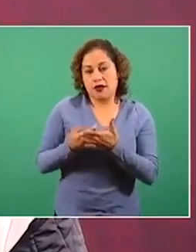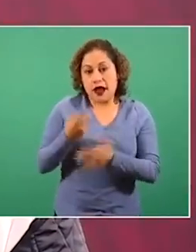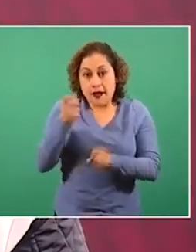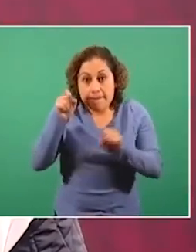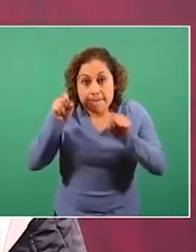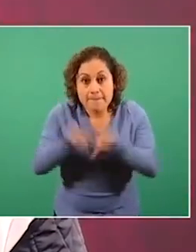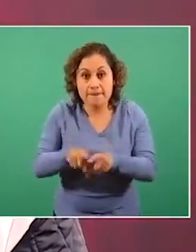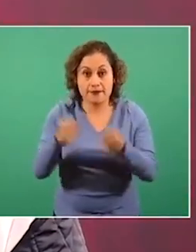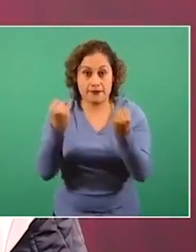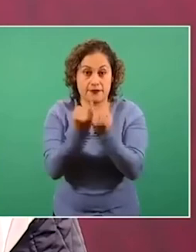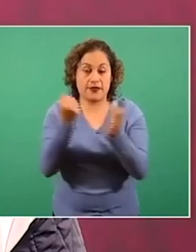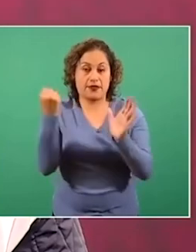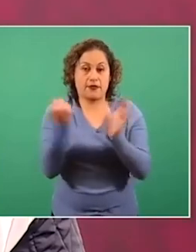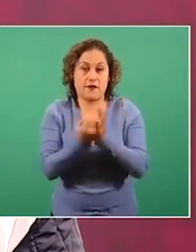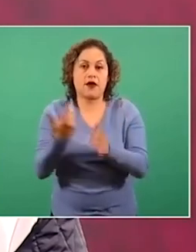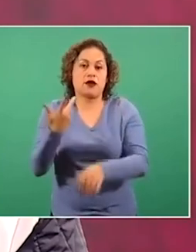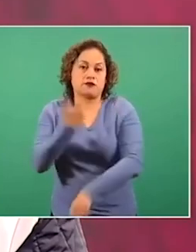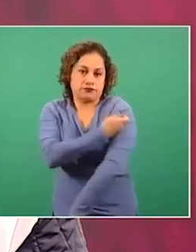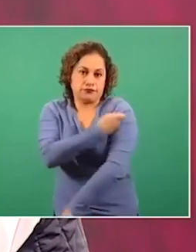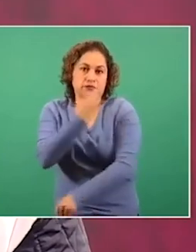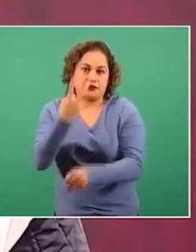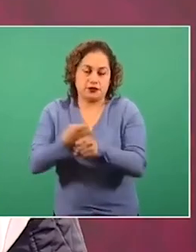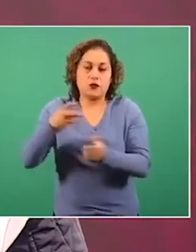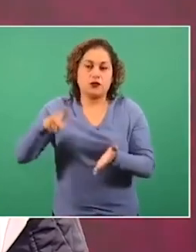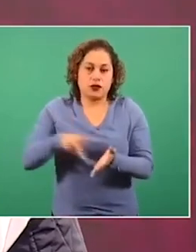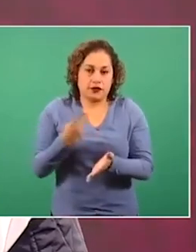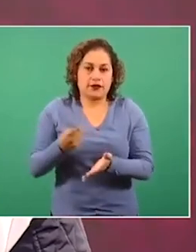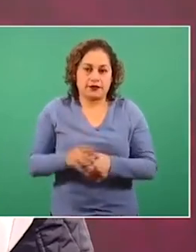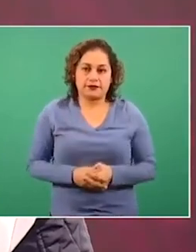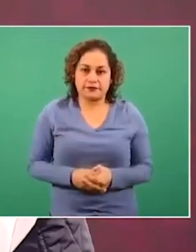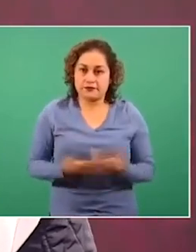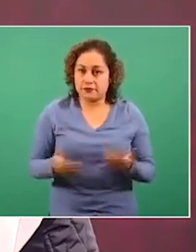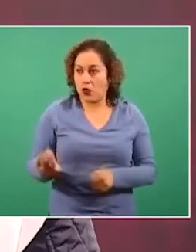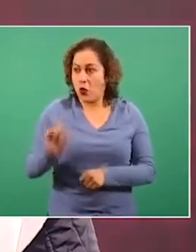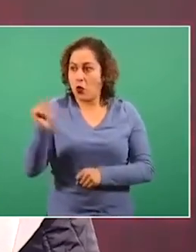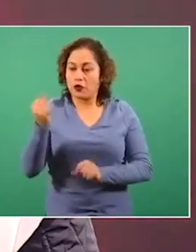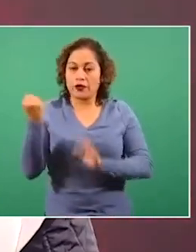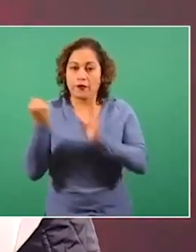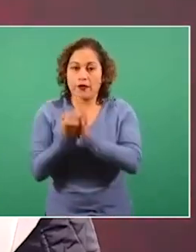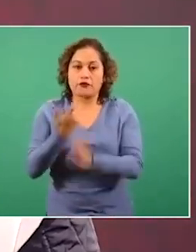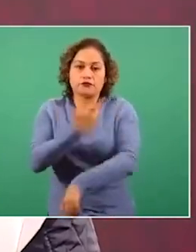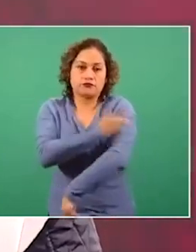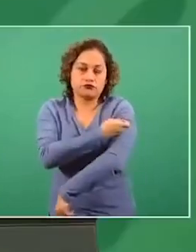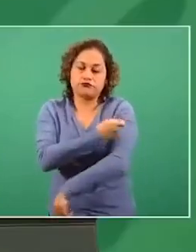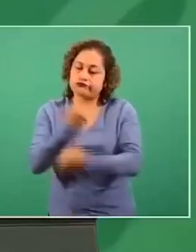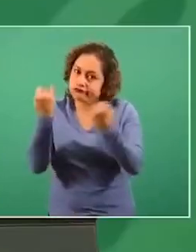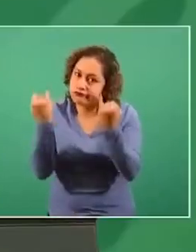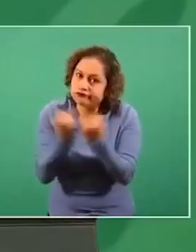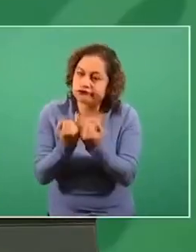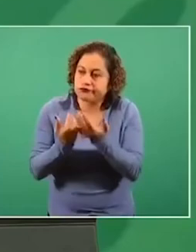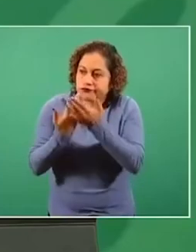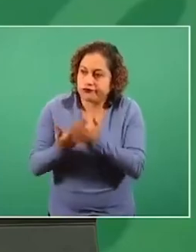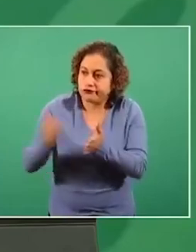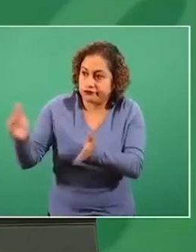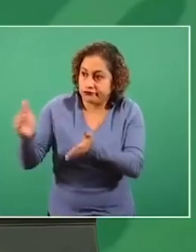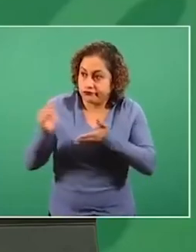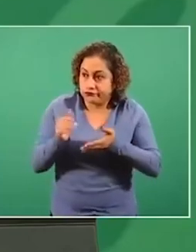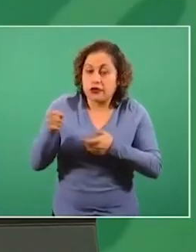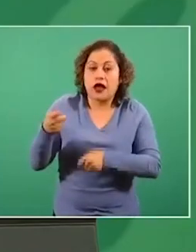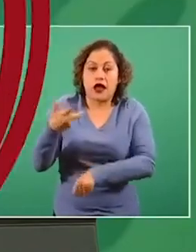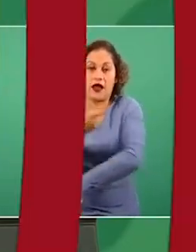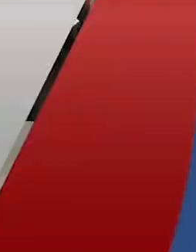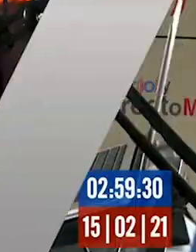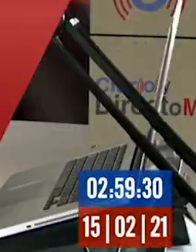requiera dos dosis, tendrá que ser la segunda dosis con el mismo biológico hasta que no se tenga